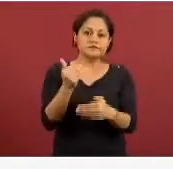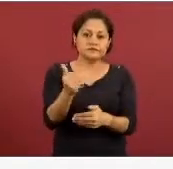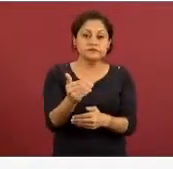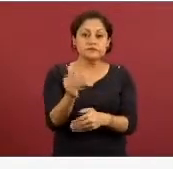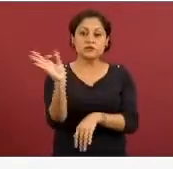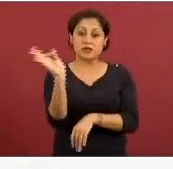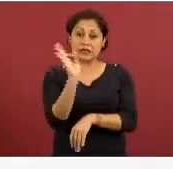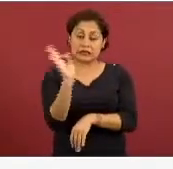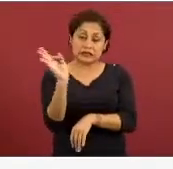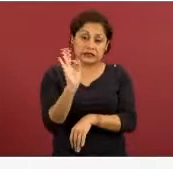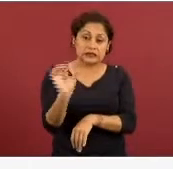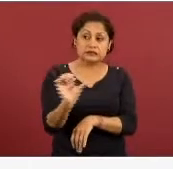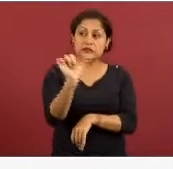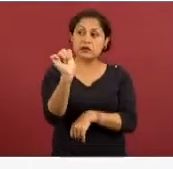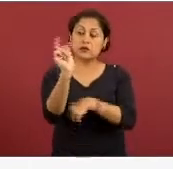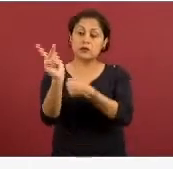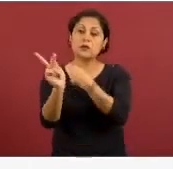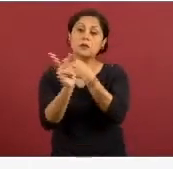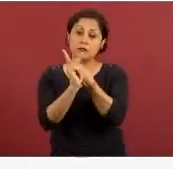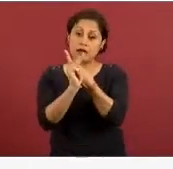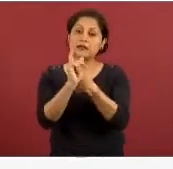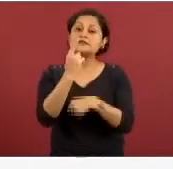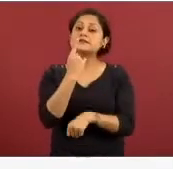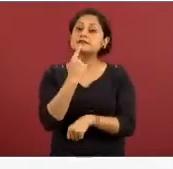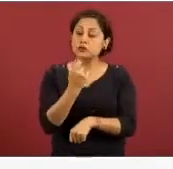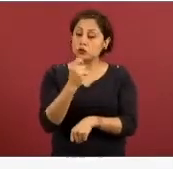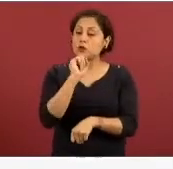probablemente se pinten otros países con este